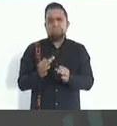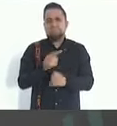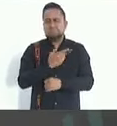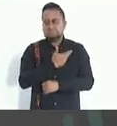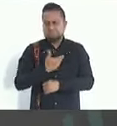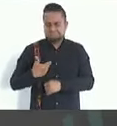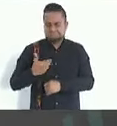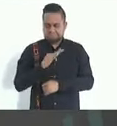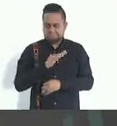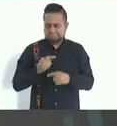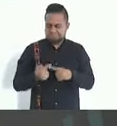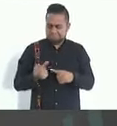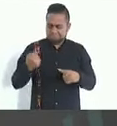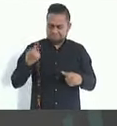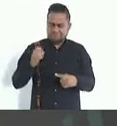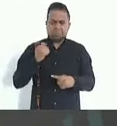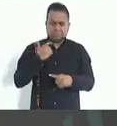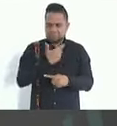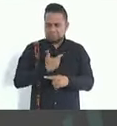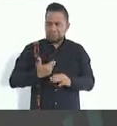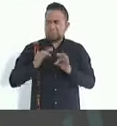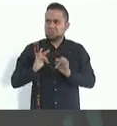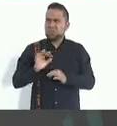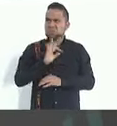hace más de 20 años,